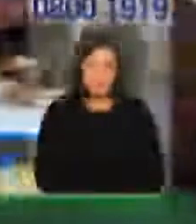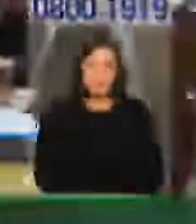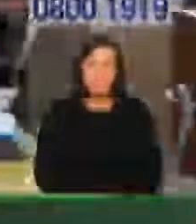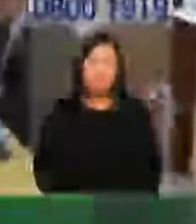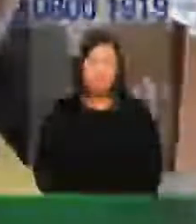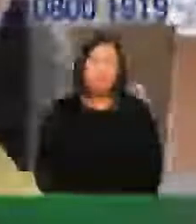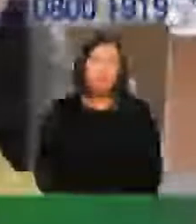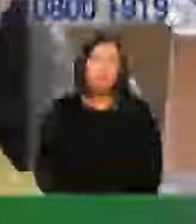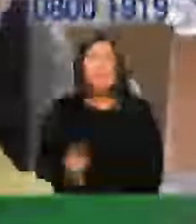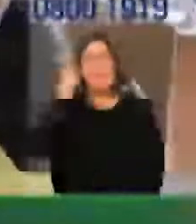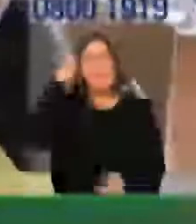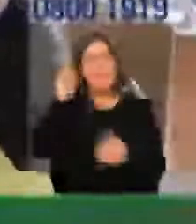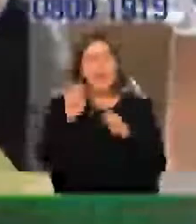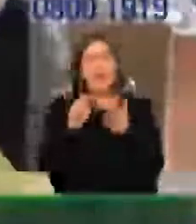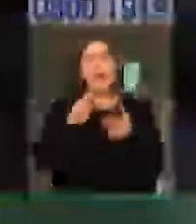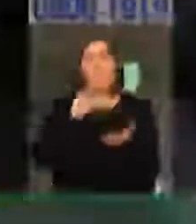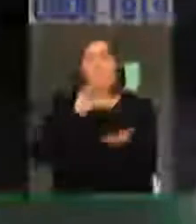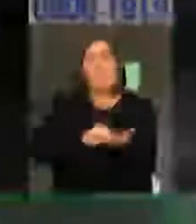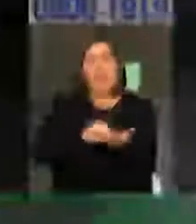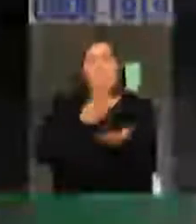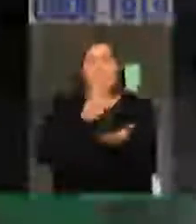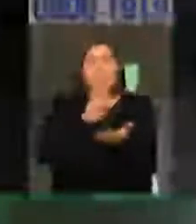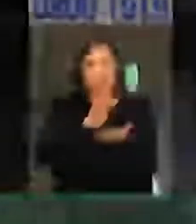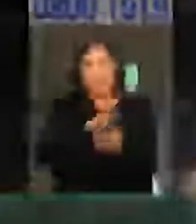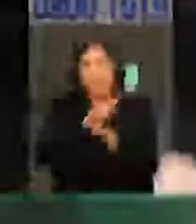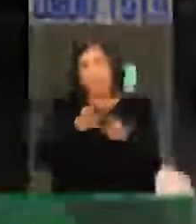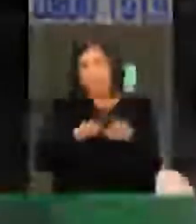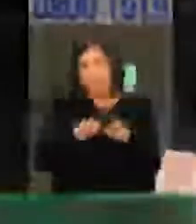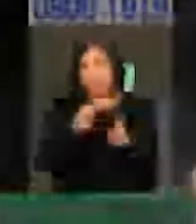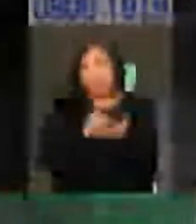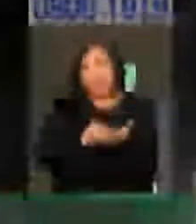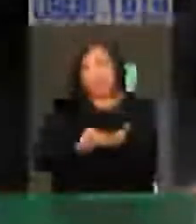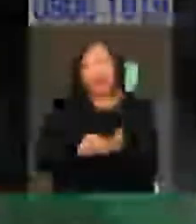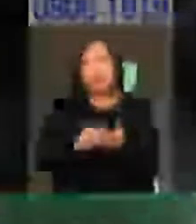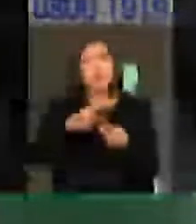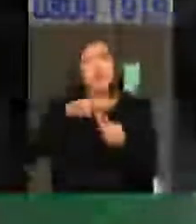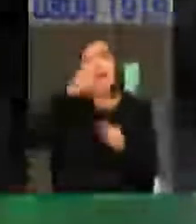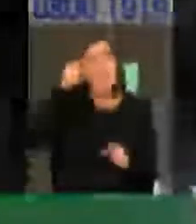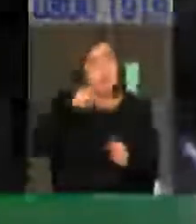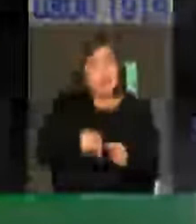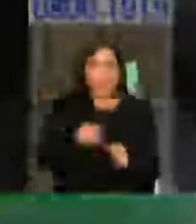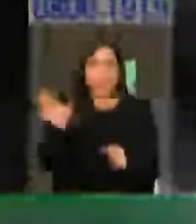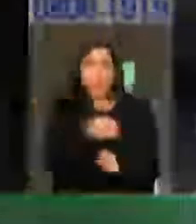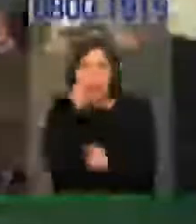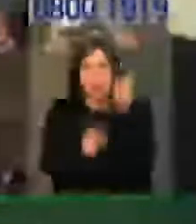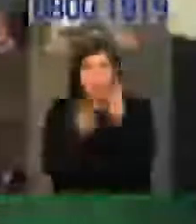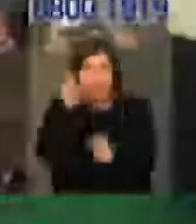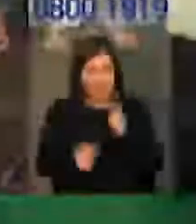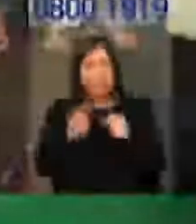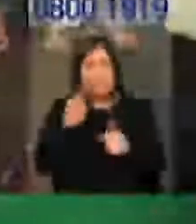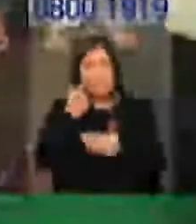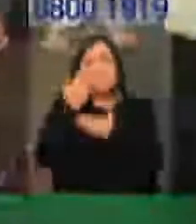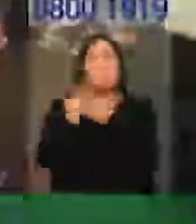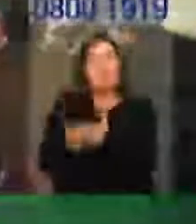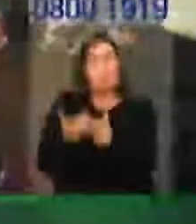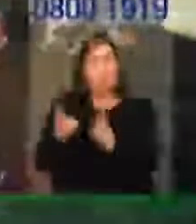La idea de crear una base de datos de ADN de toda la población fue lanzada por el ministro del Interior al comparecer ante la Comisión